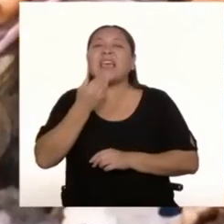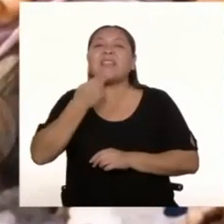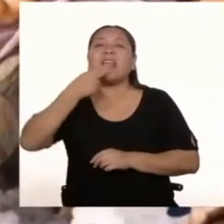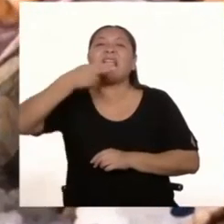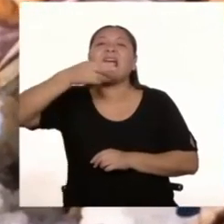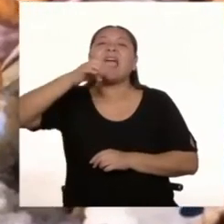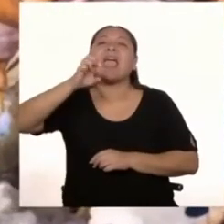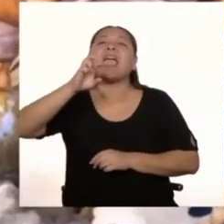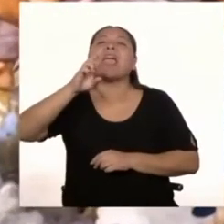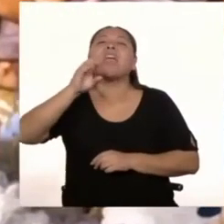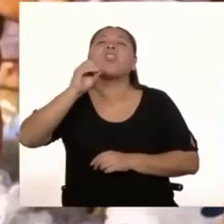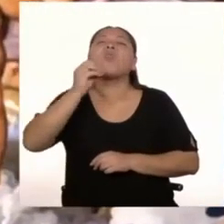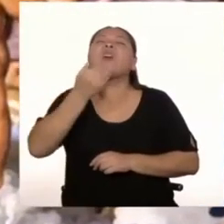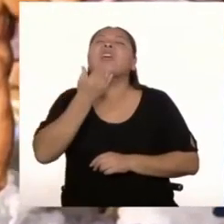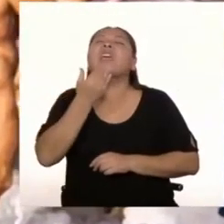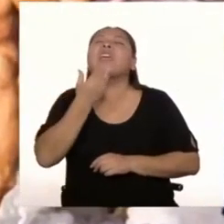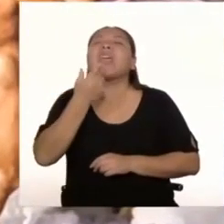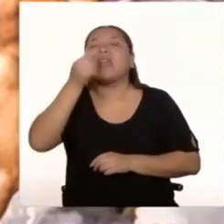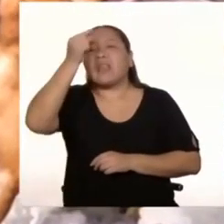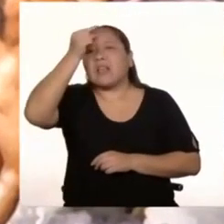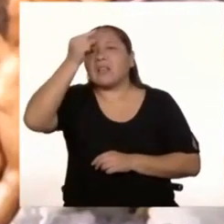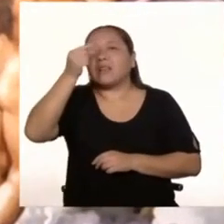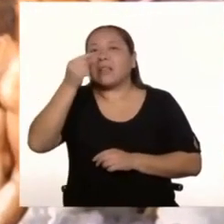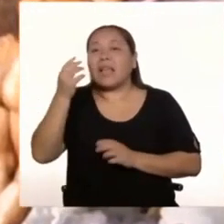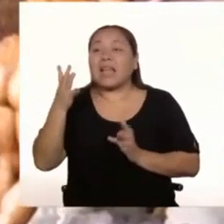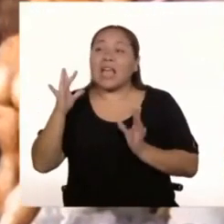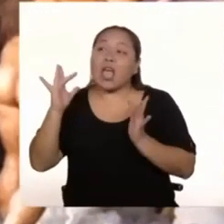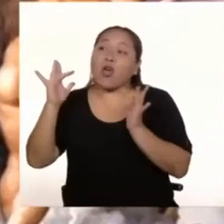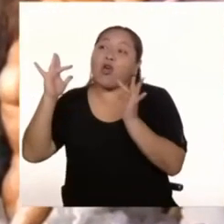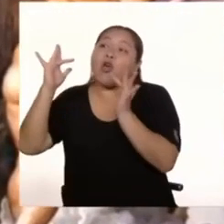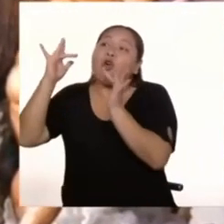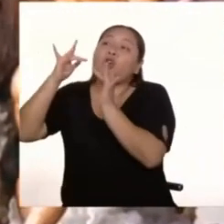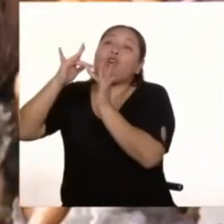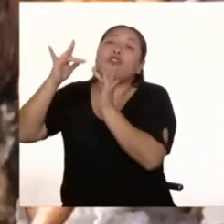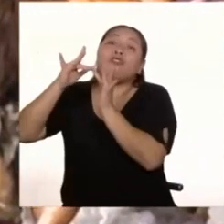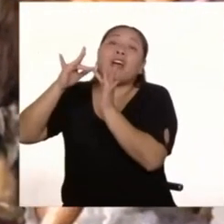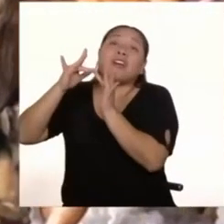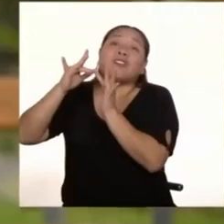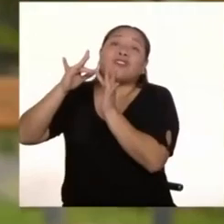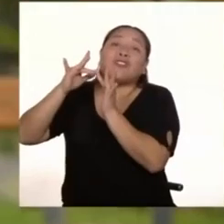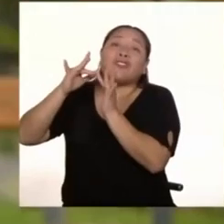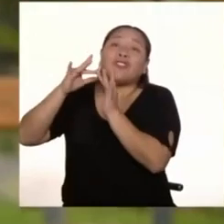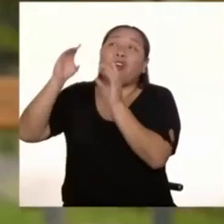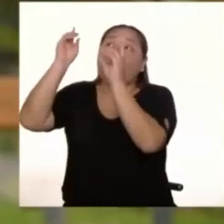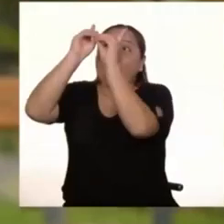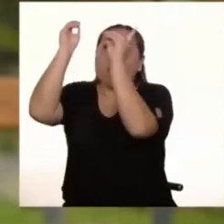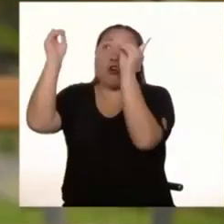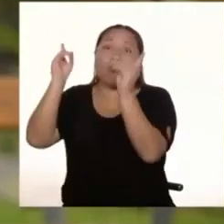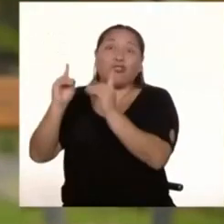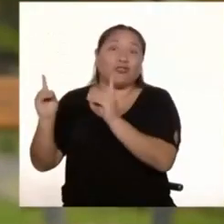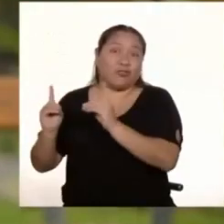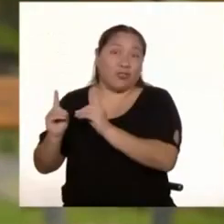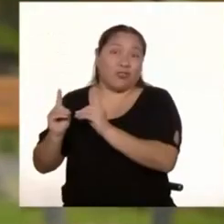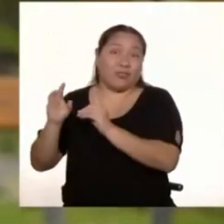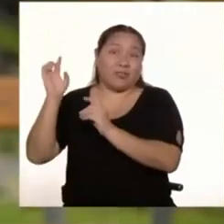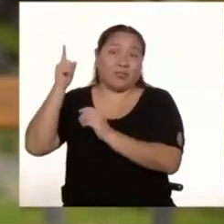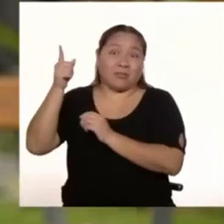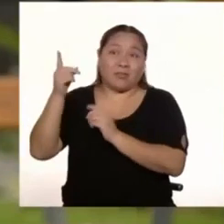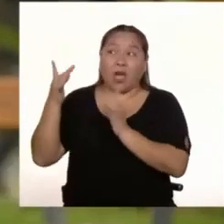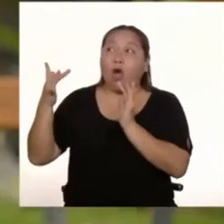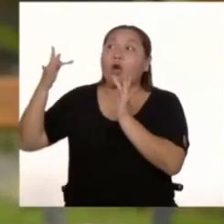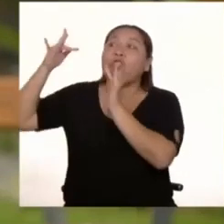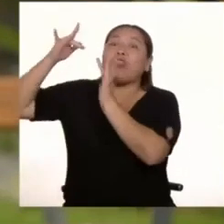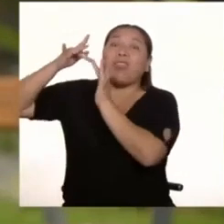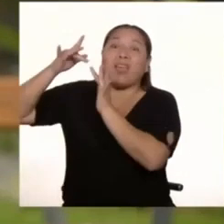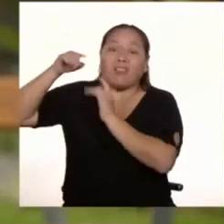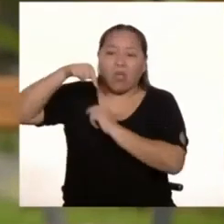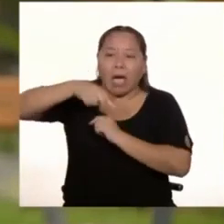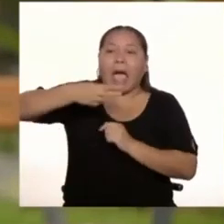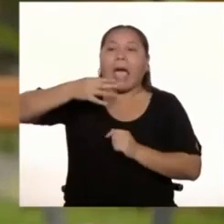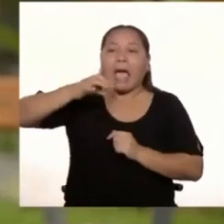alguien que tenía como un nexo con los dioses. Va pasando el tiempo y eso va cambiando, y el héroe es alguien que ha hecho